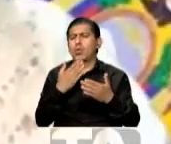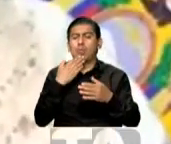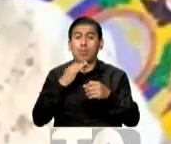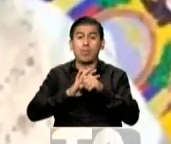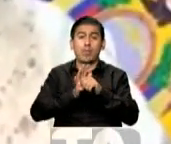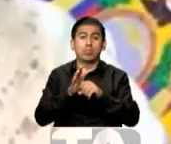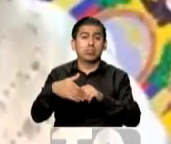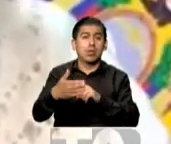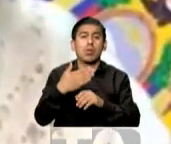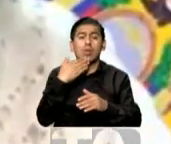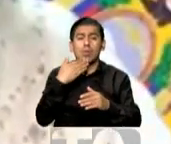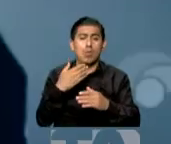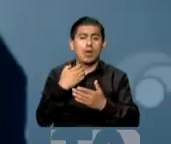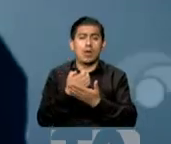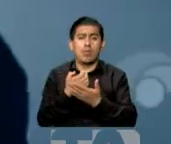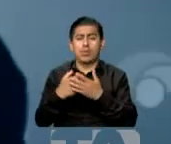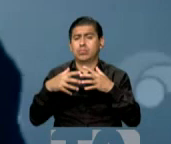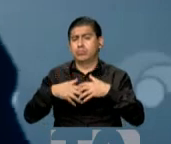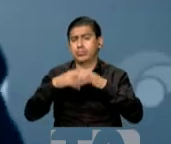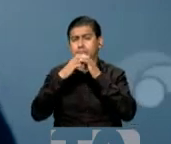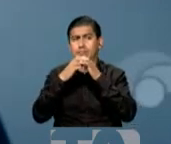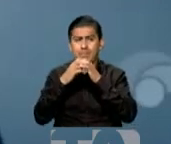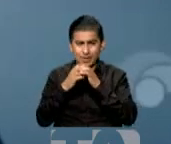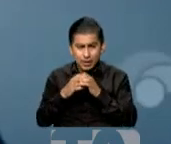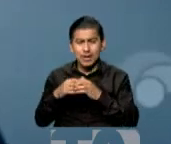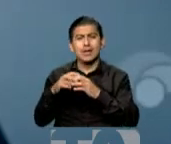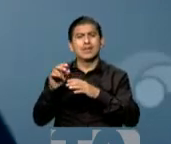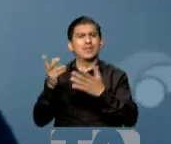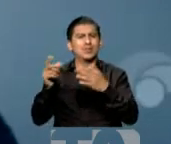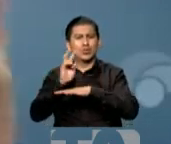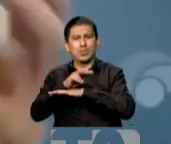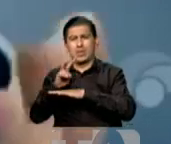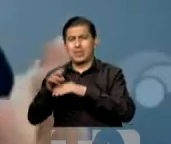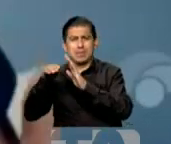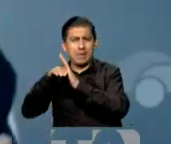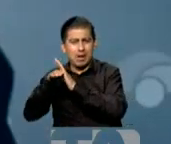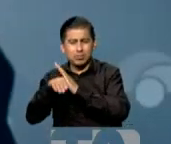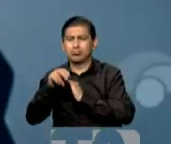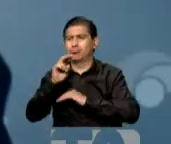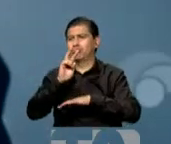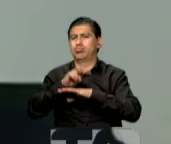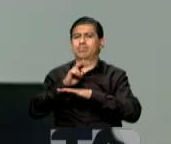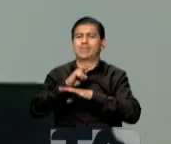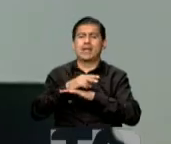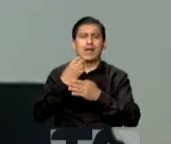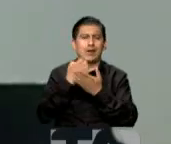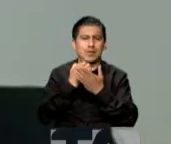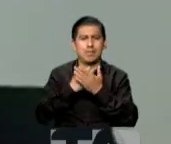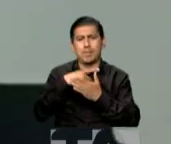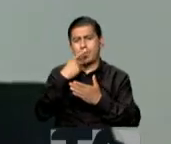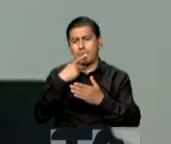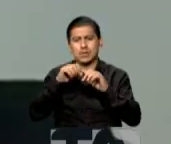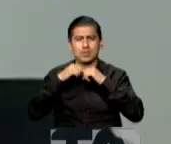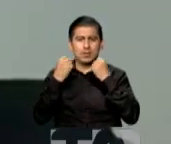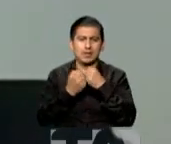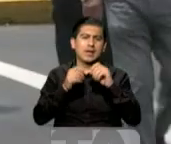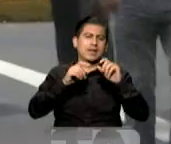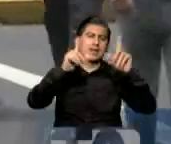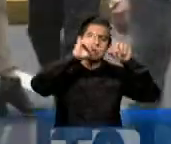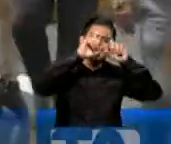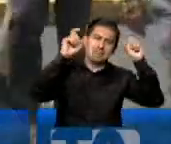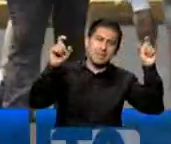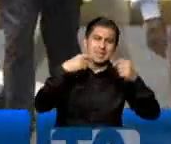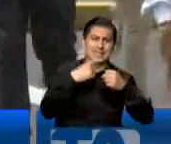la superintendente de bancos, la superintendente de Economía Popular y Solidaria y la Cámara de Comercio de